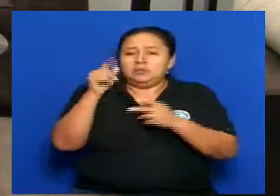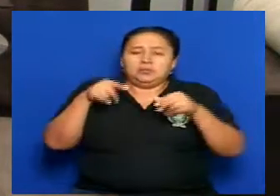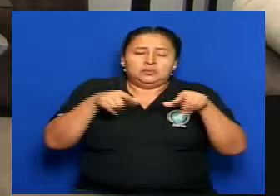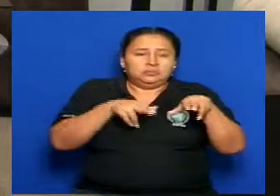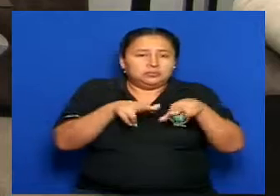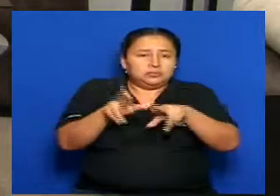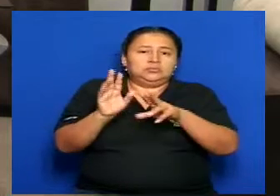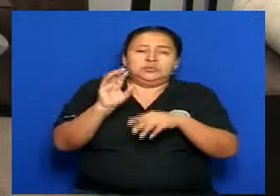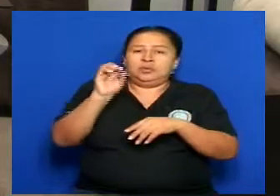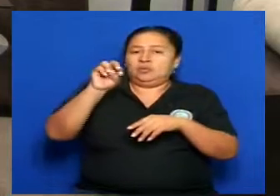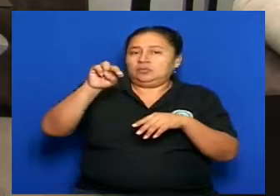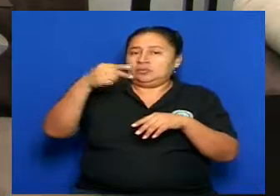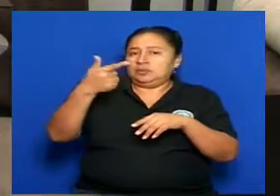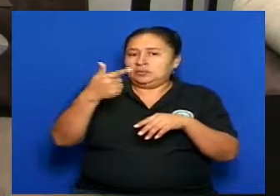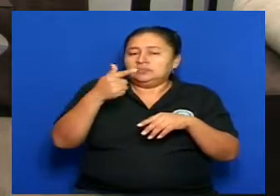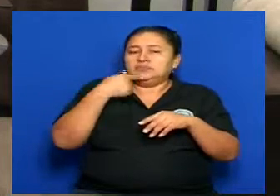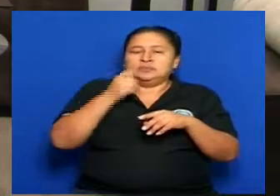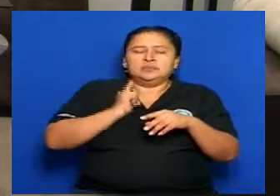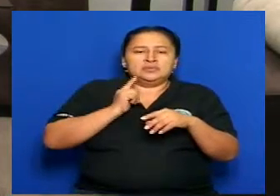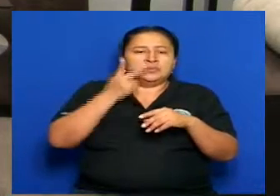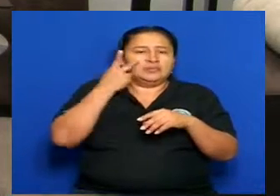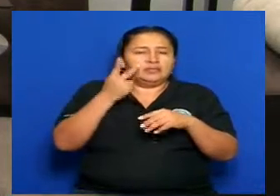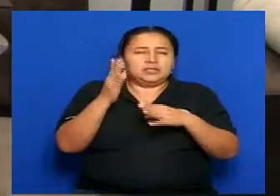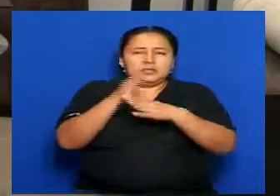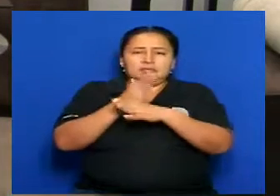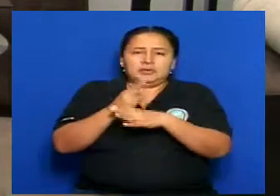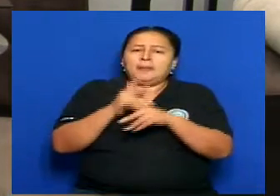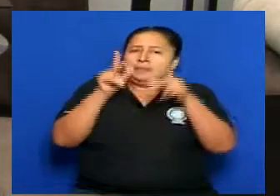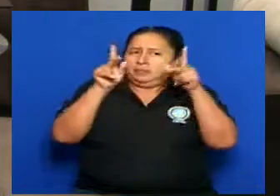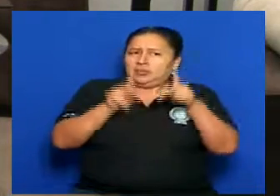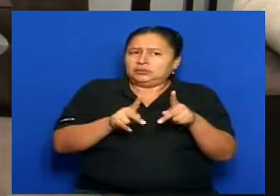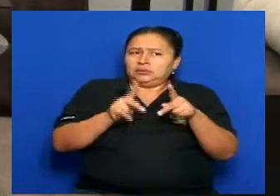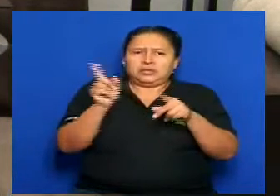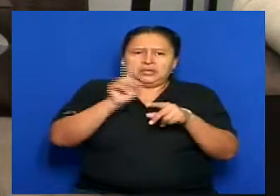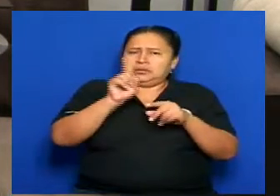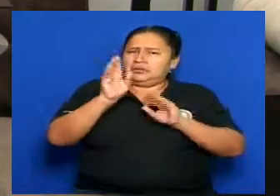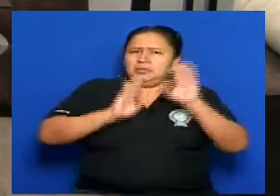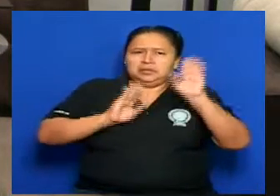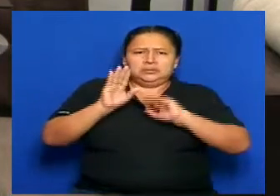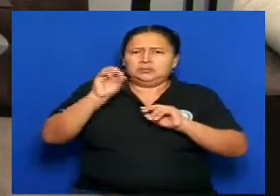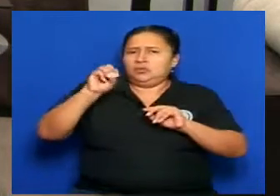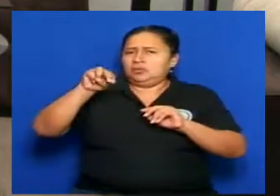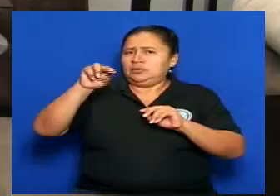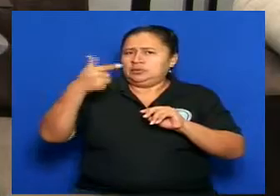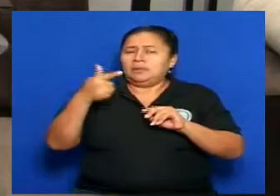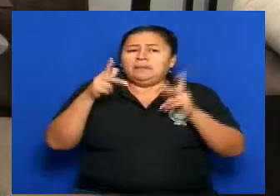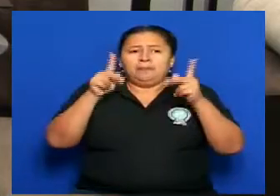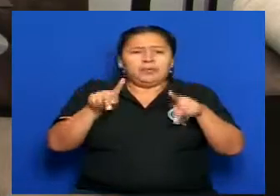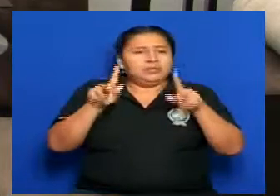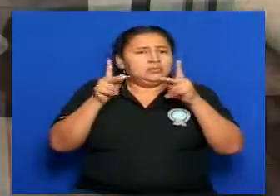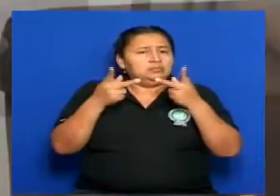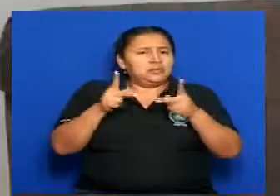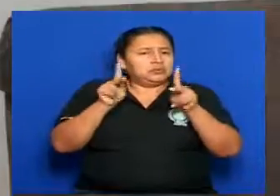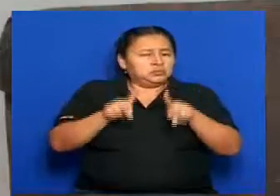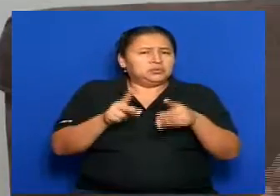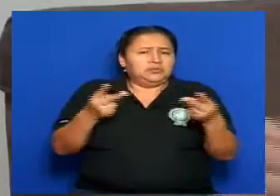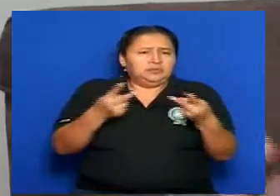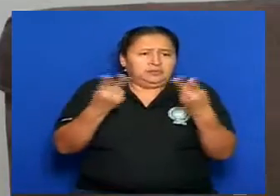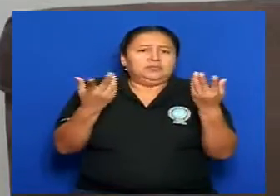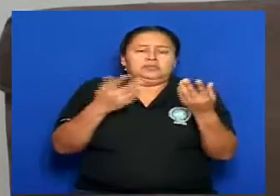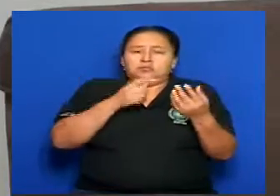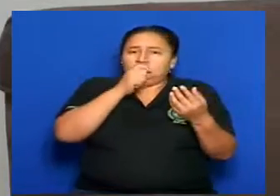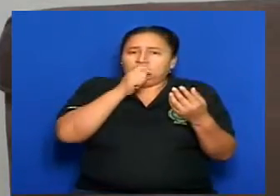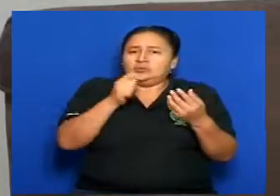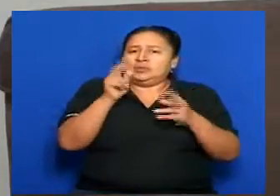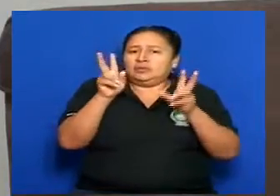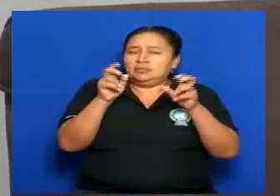la ong que tienen que ver con el medio ambiente gente incluso que no participa en ong pero que son pobladores y gente que defiende